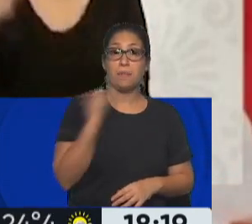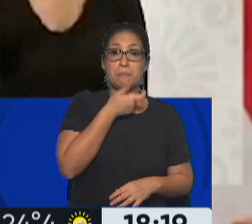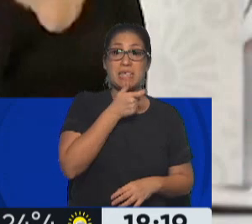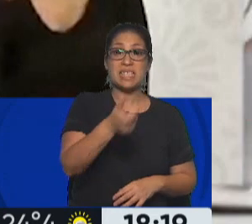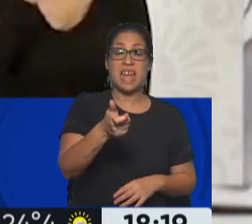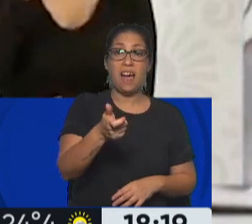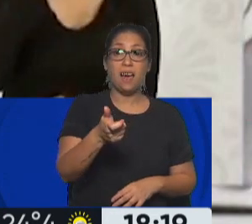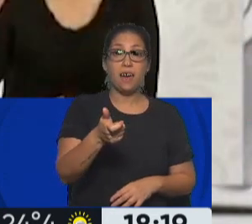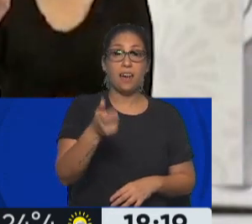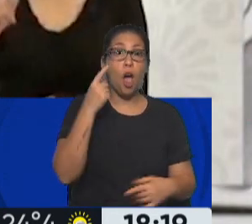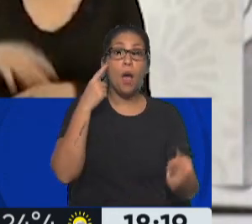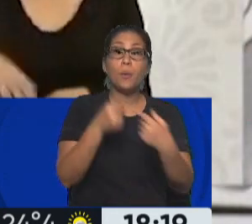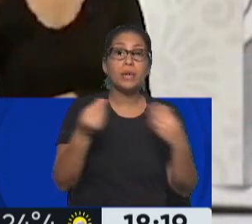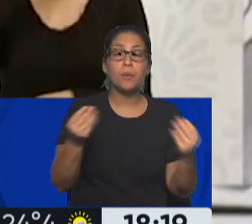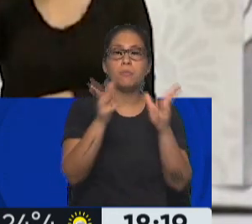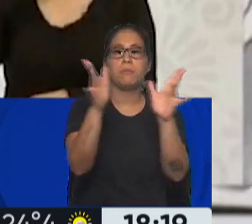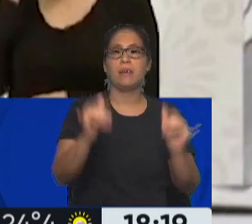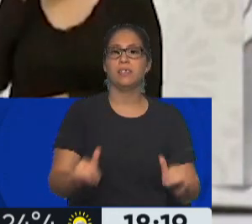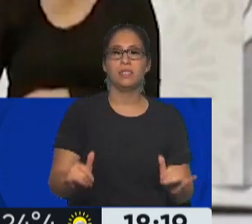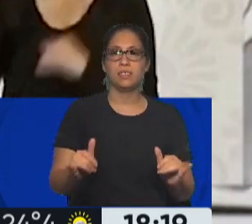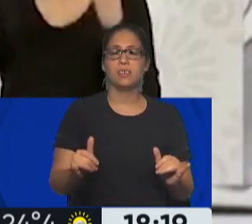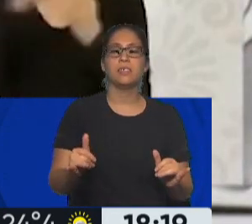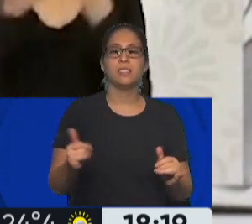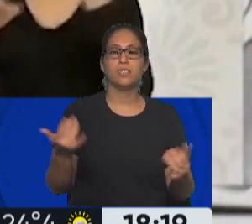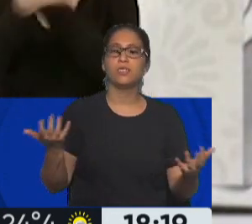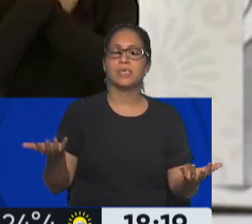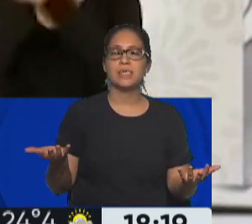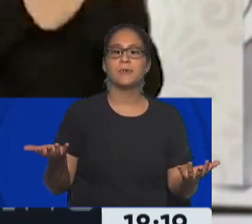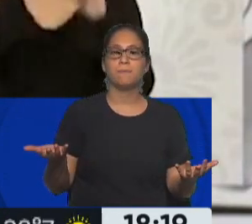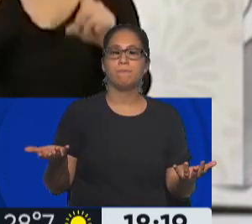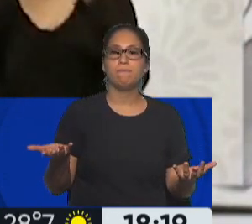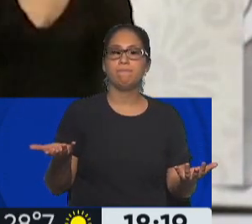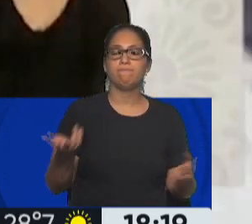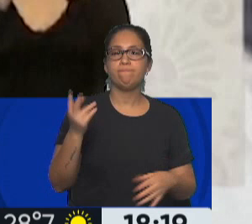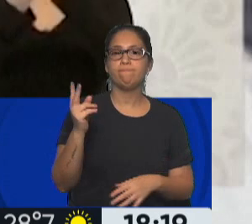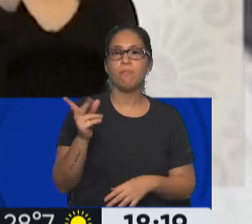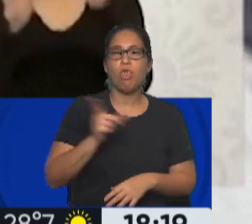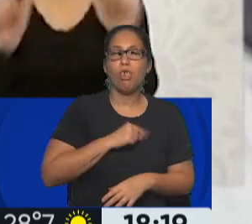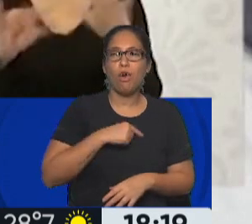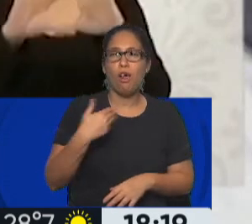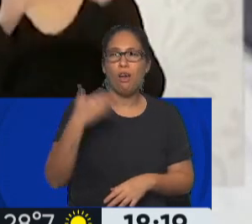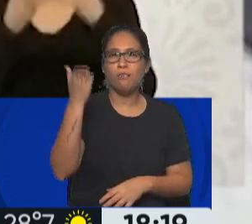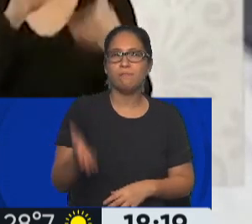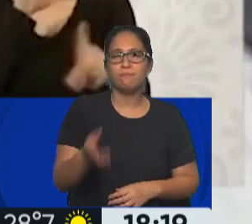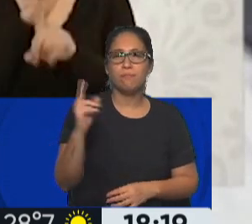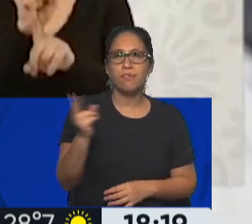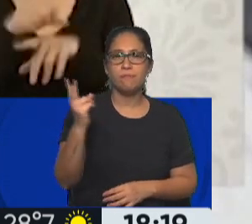la paz, así que es una pérdida dolorosa. Que en paz descanse.